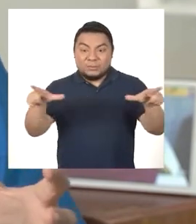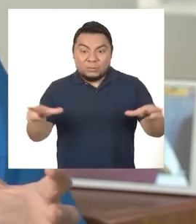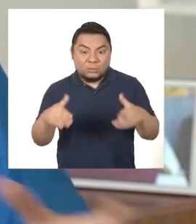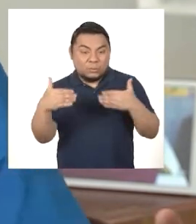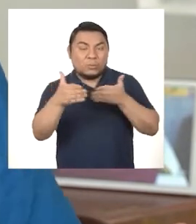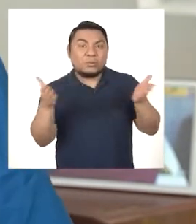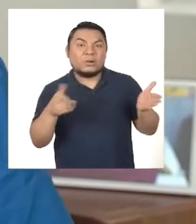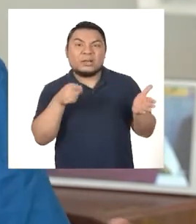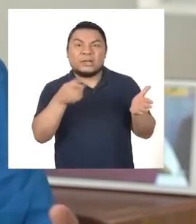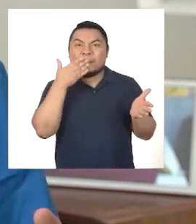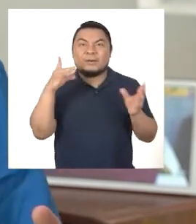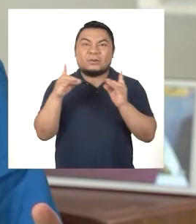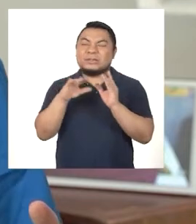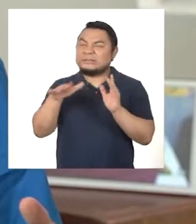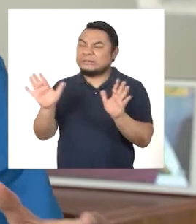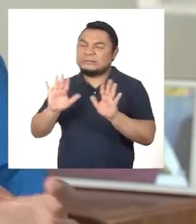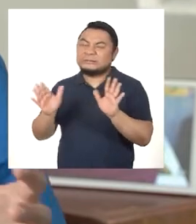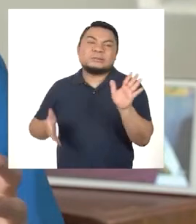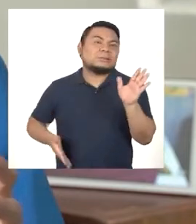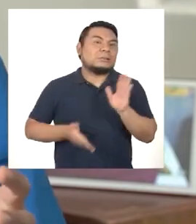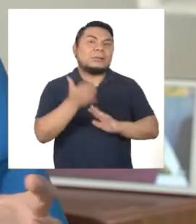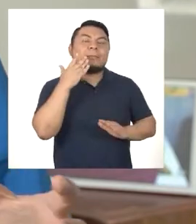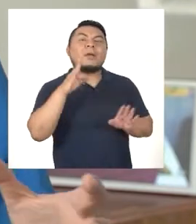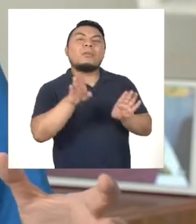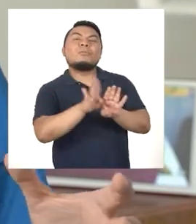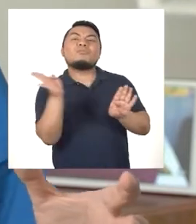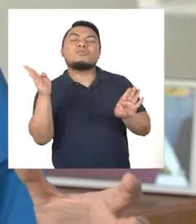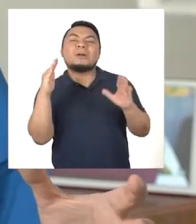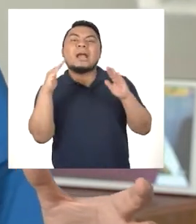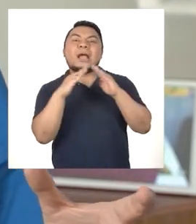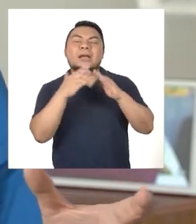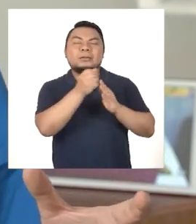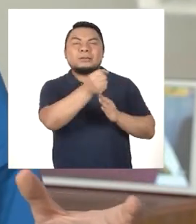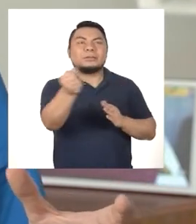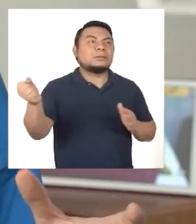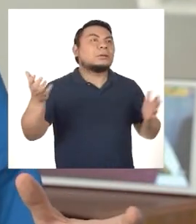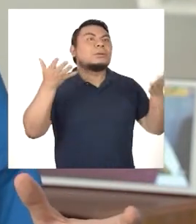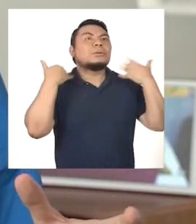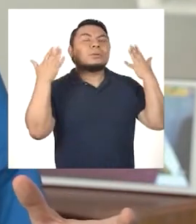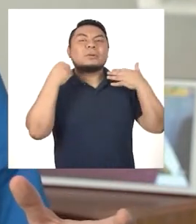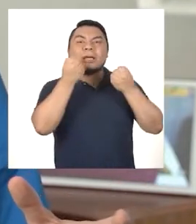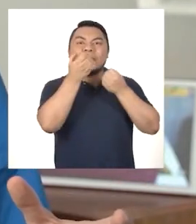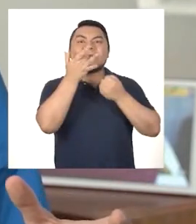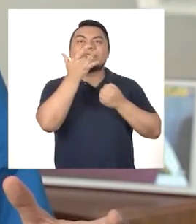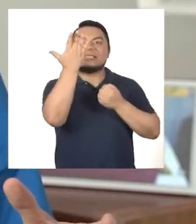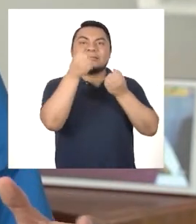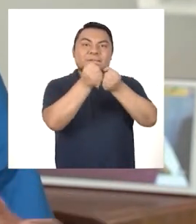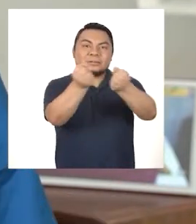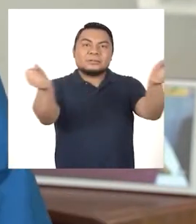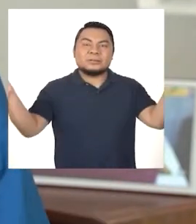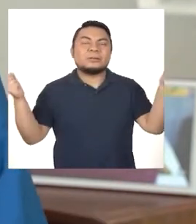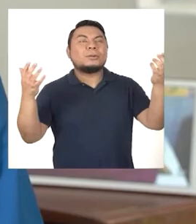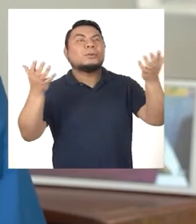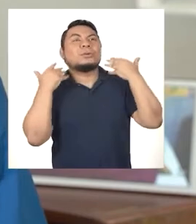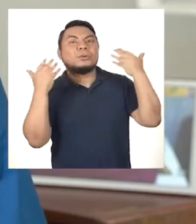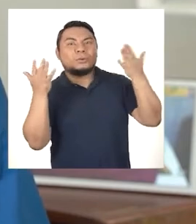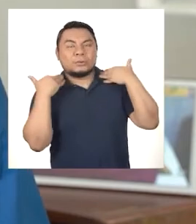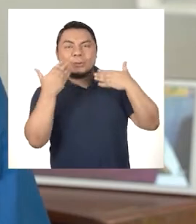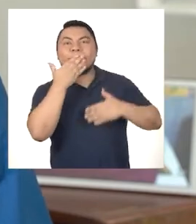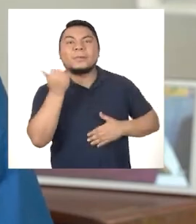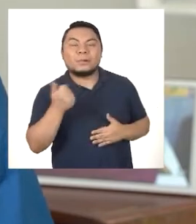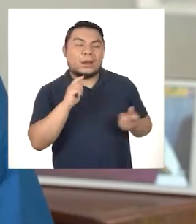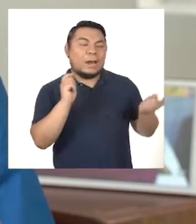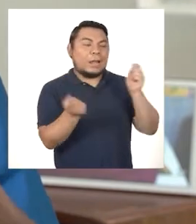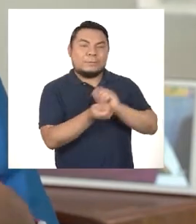físico, incluso cambias de habitación, sales a la puerta de tu casa si respiras un ratito, o a la ventana. Pero sobre todo se